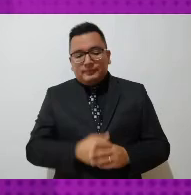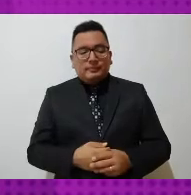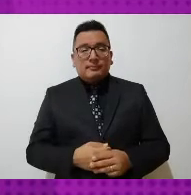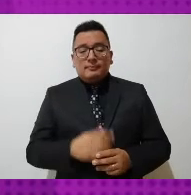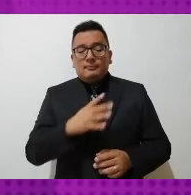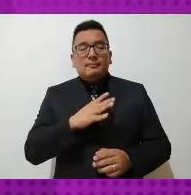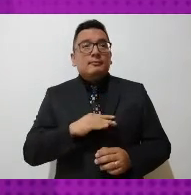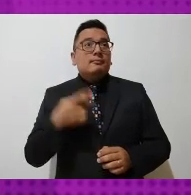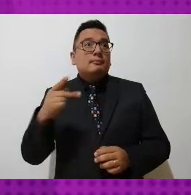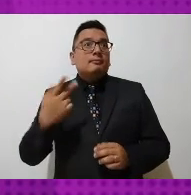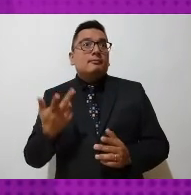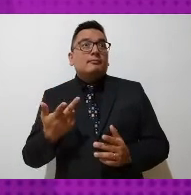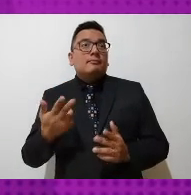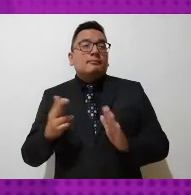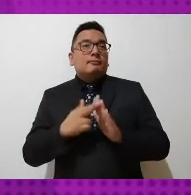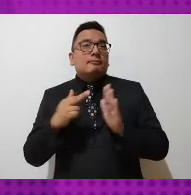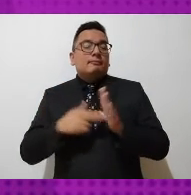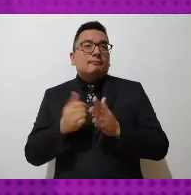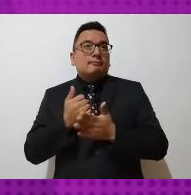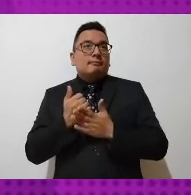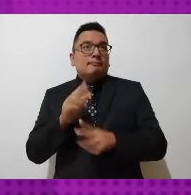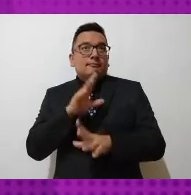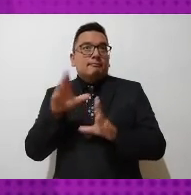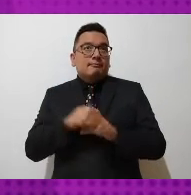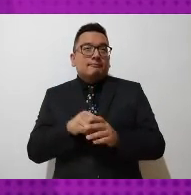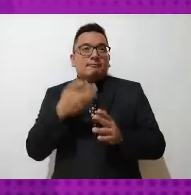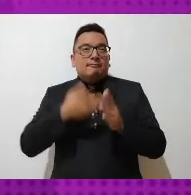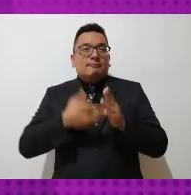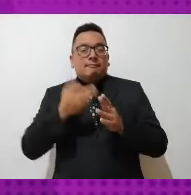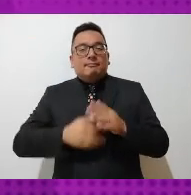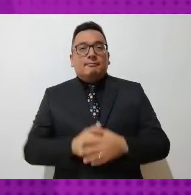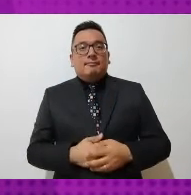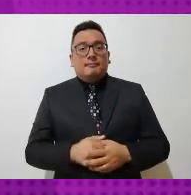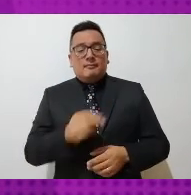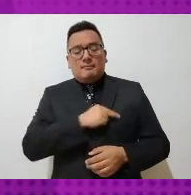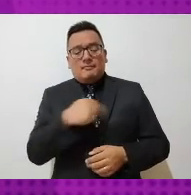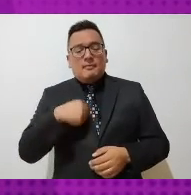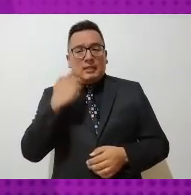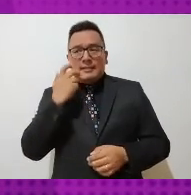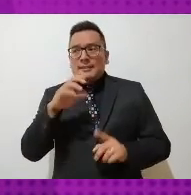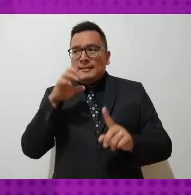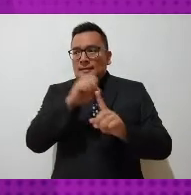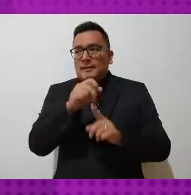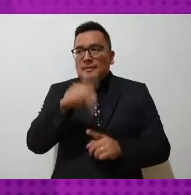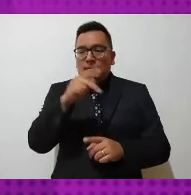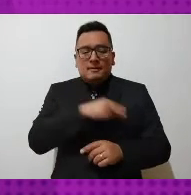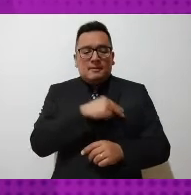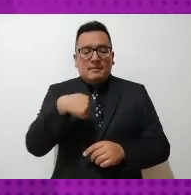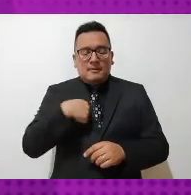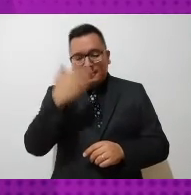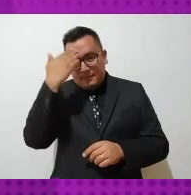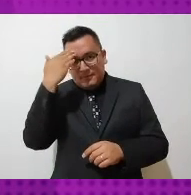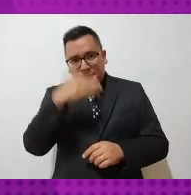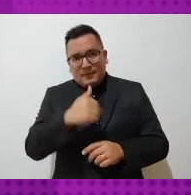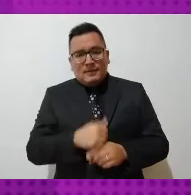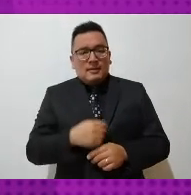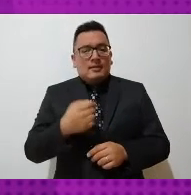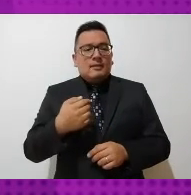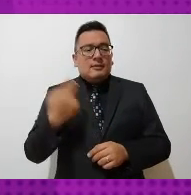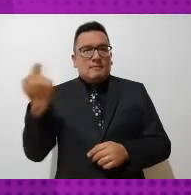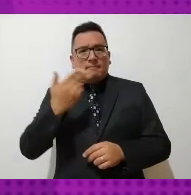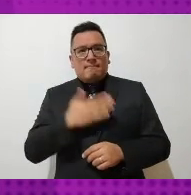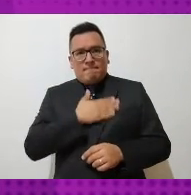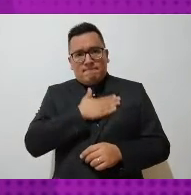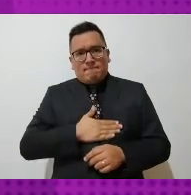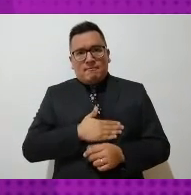del grupo vulnerado. Es deseable, sobre eso queremos trabajar, pero partimos a partir de un principio de